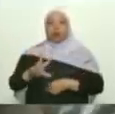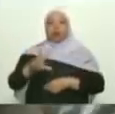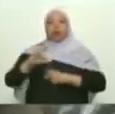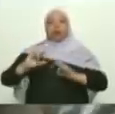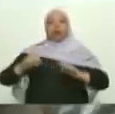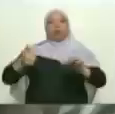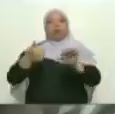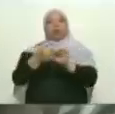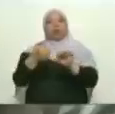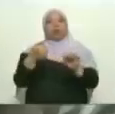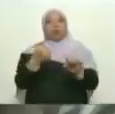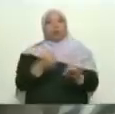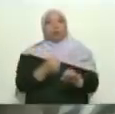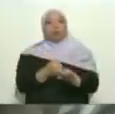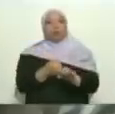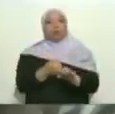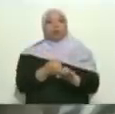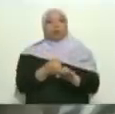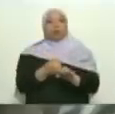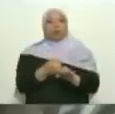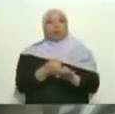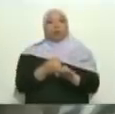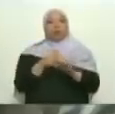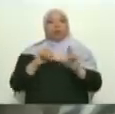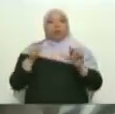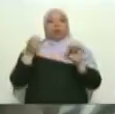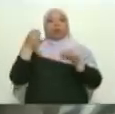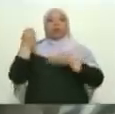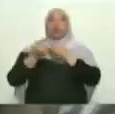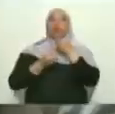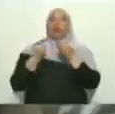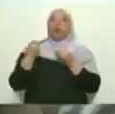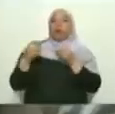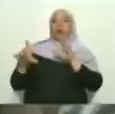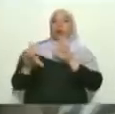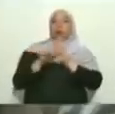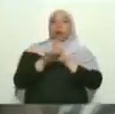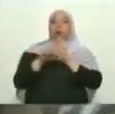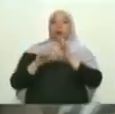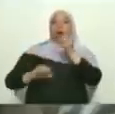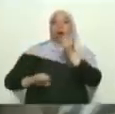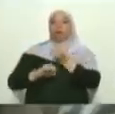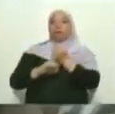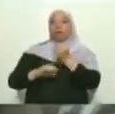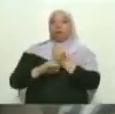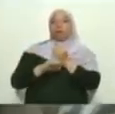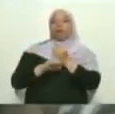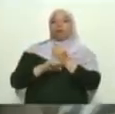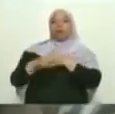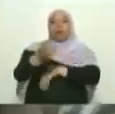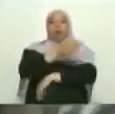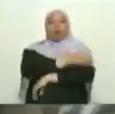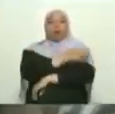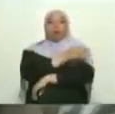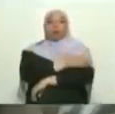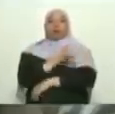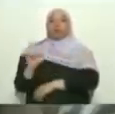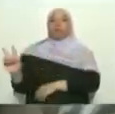servilismo, de vasallo de este factor opositor